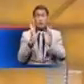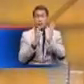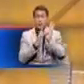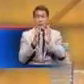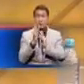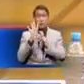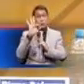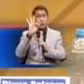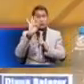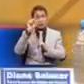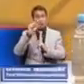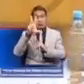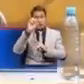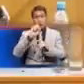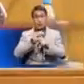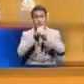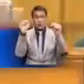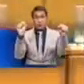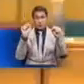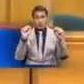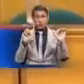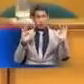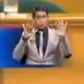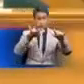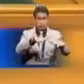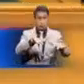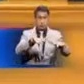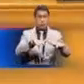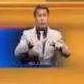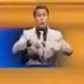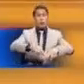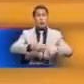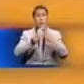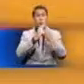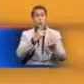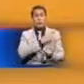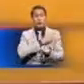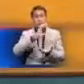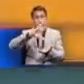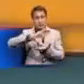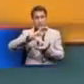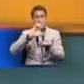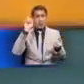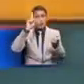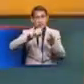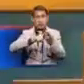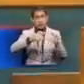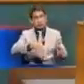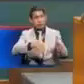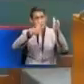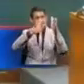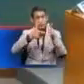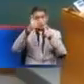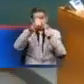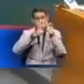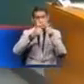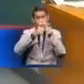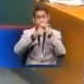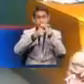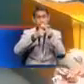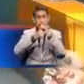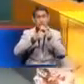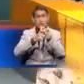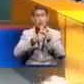las 9:30 en un recorrido que saldrá desde la Universidad Central hasta la Fiscalía General del Estado y